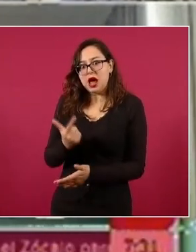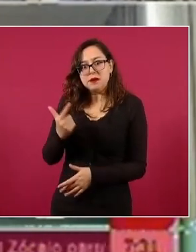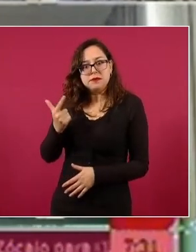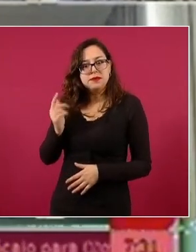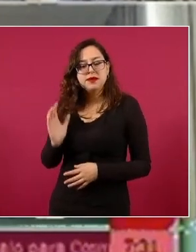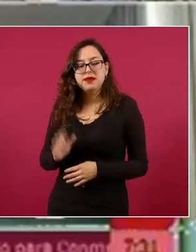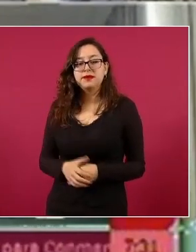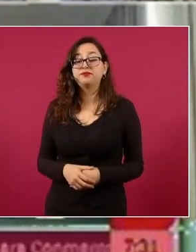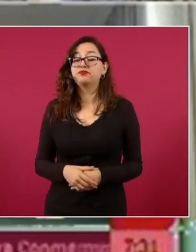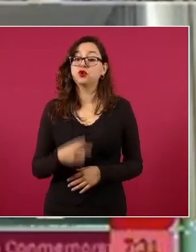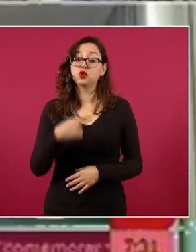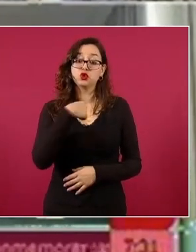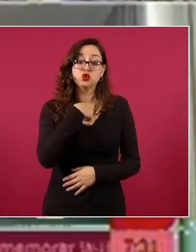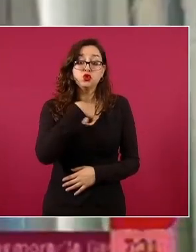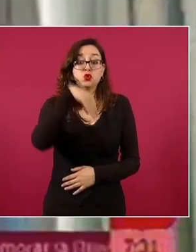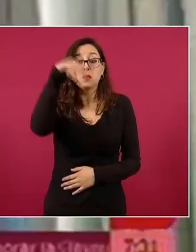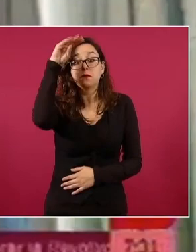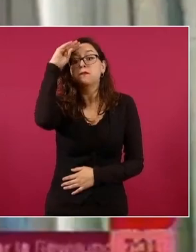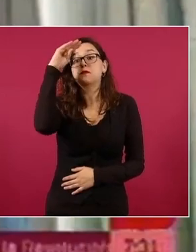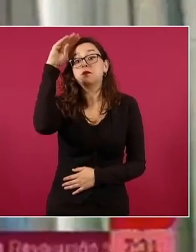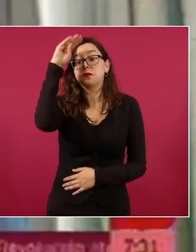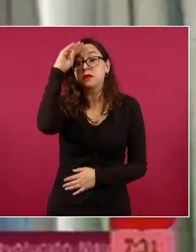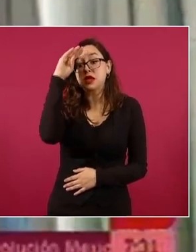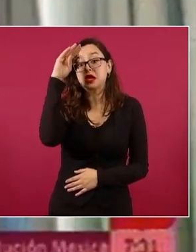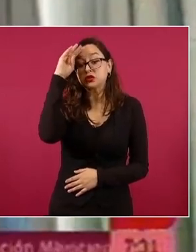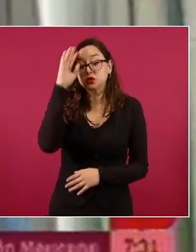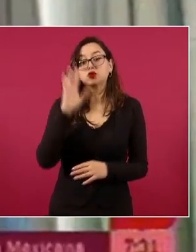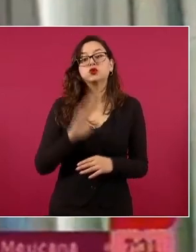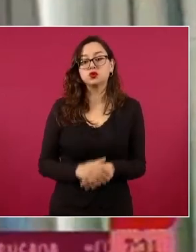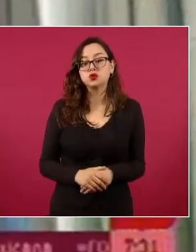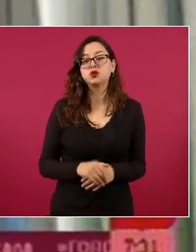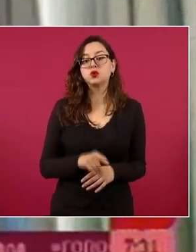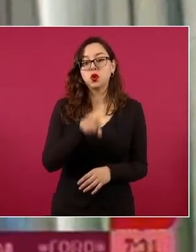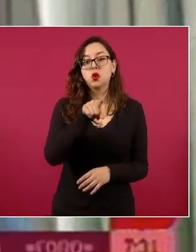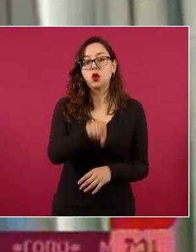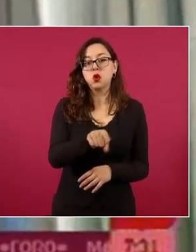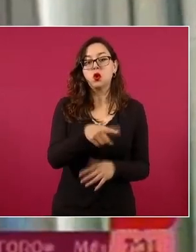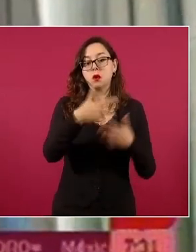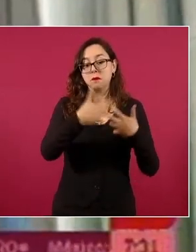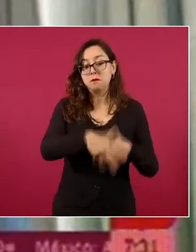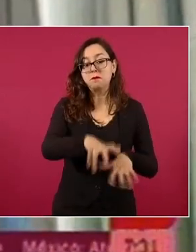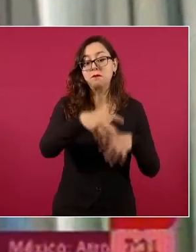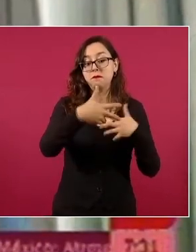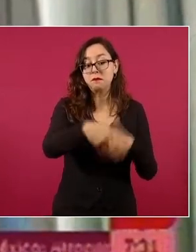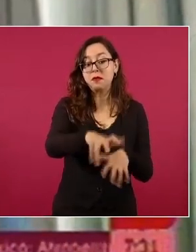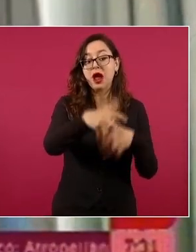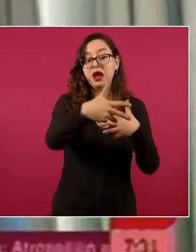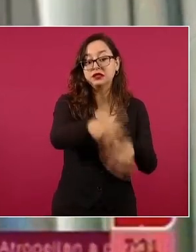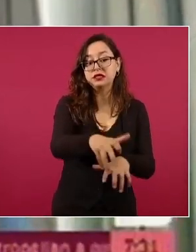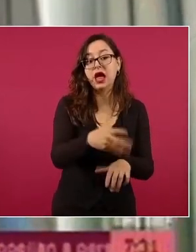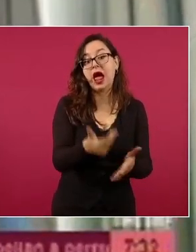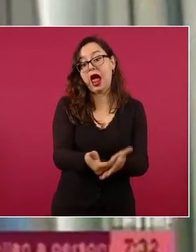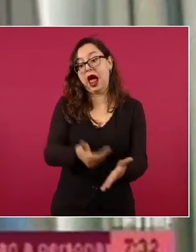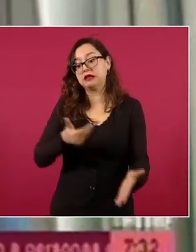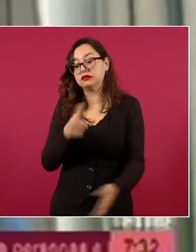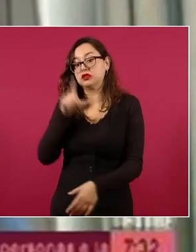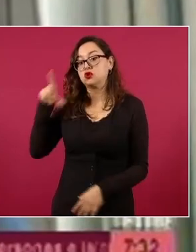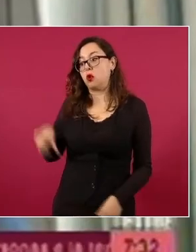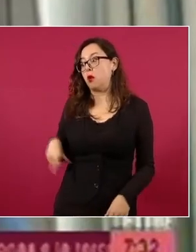el gobierno sí sabía de la posible participación que se iba a